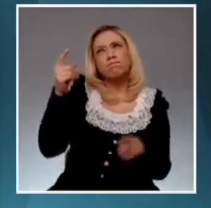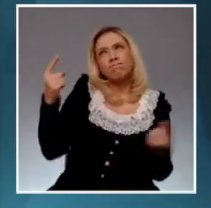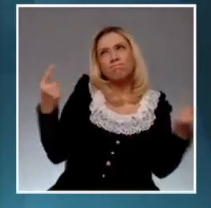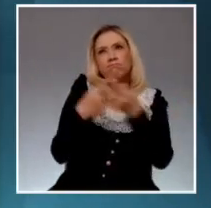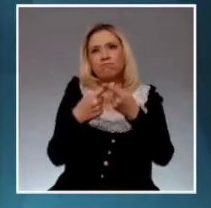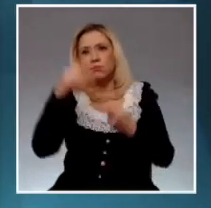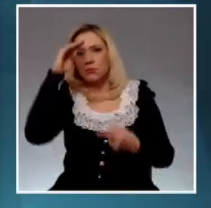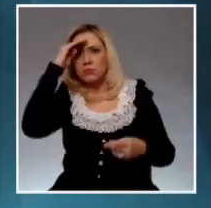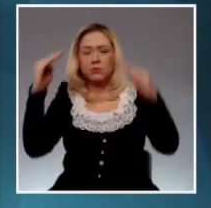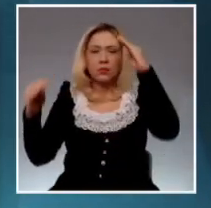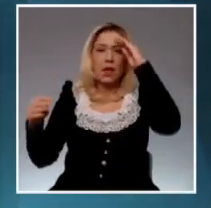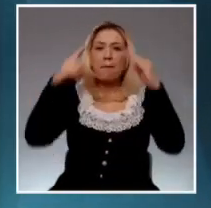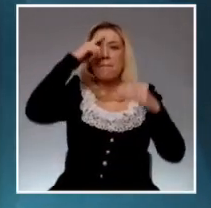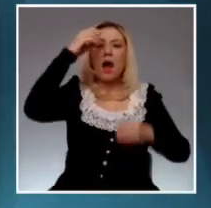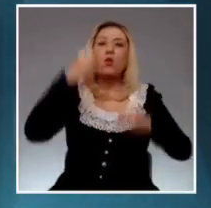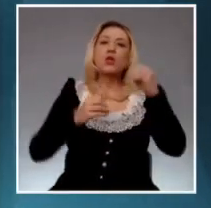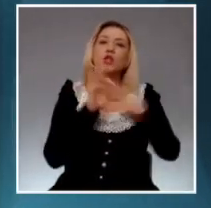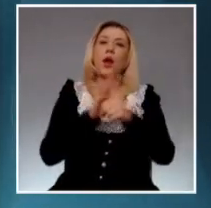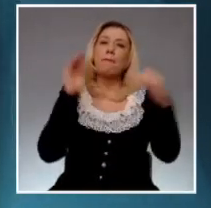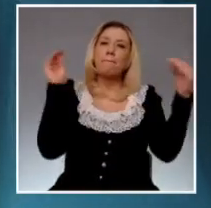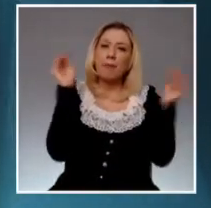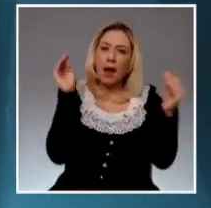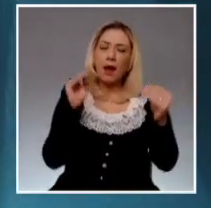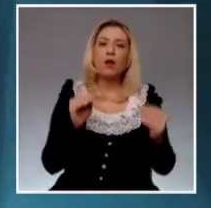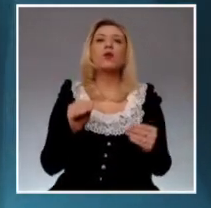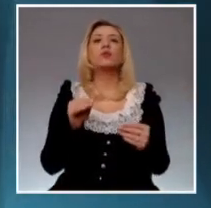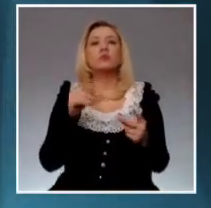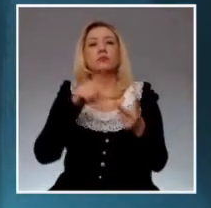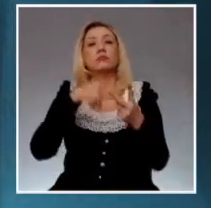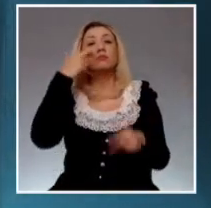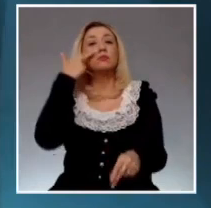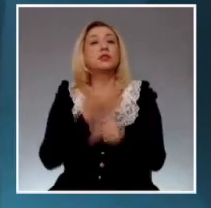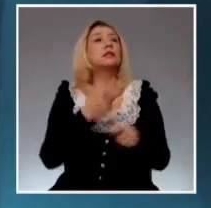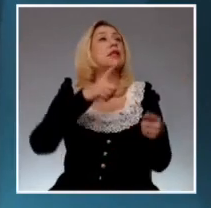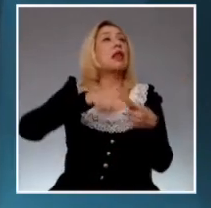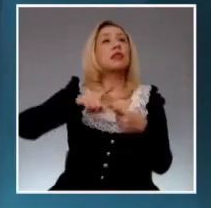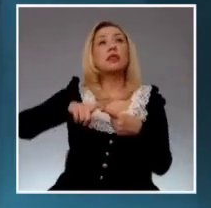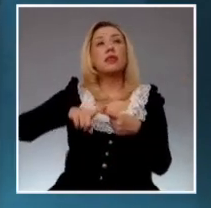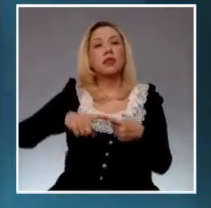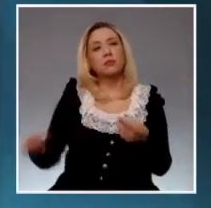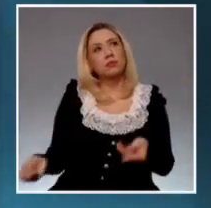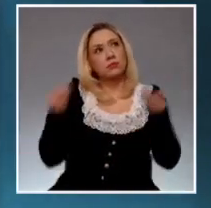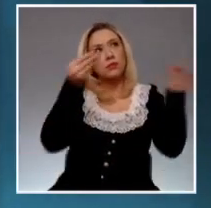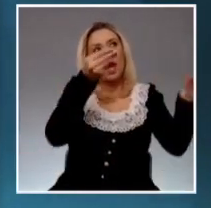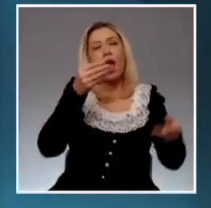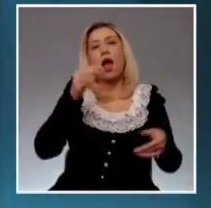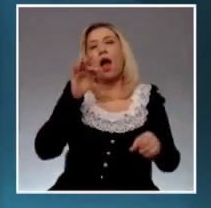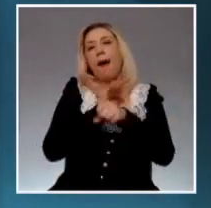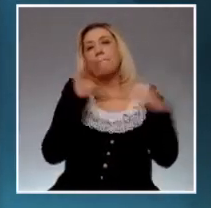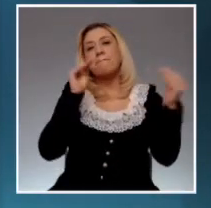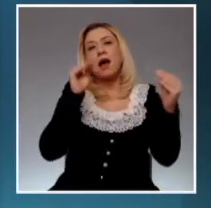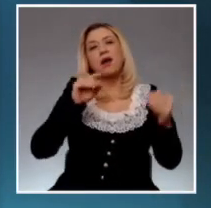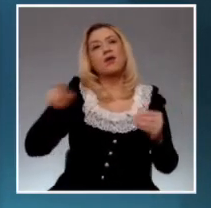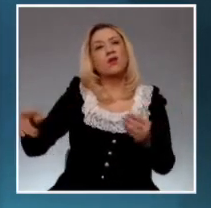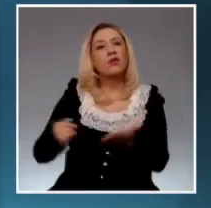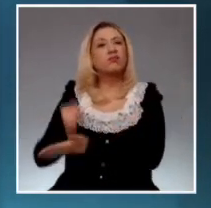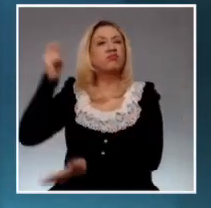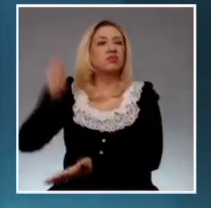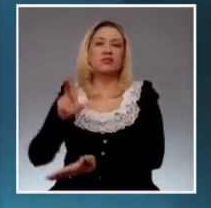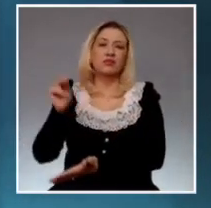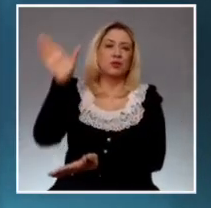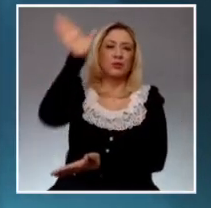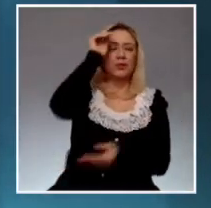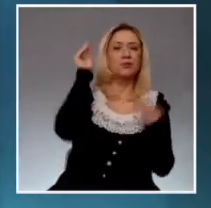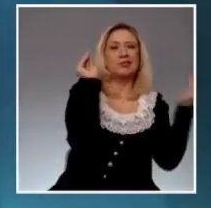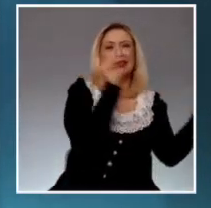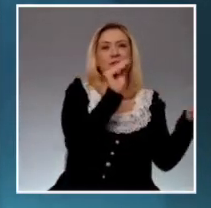juicio de amparo, competencia por materia para conocer de un amparo en revisión, además de una relacionada con normas oficiales mexicanas